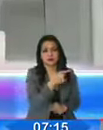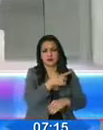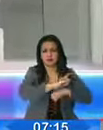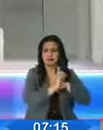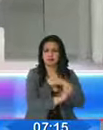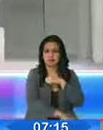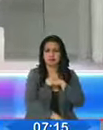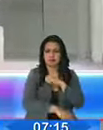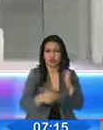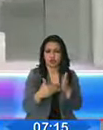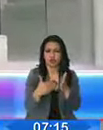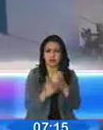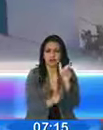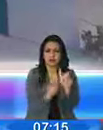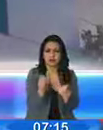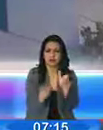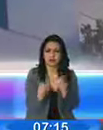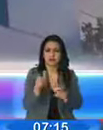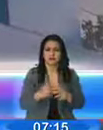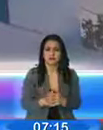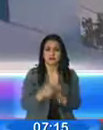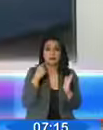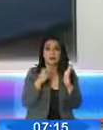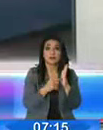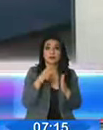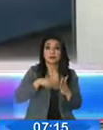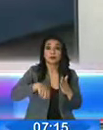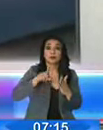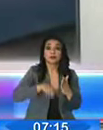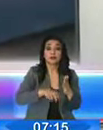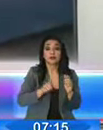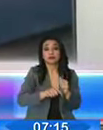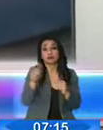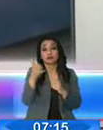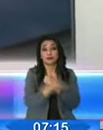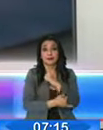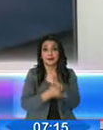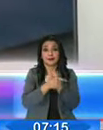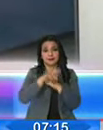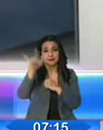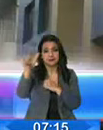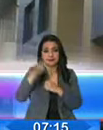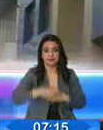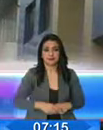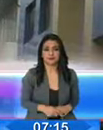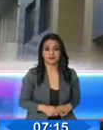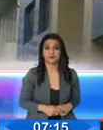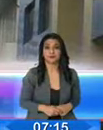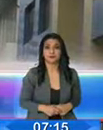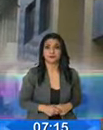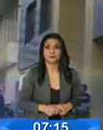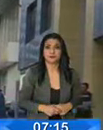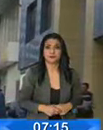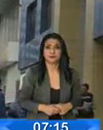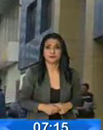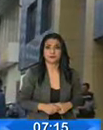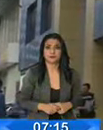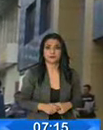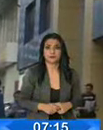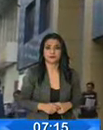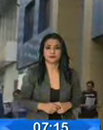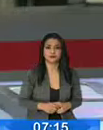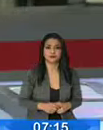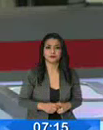de los procesados, entre ellas la prohibición de salida del país, informó Priscila